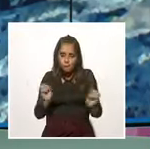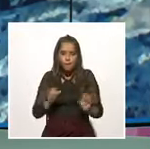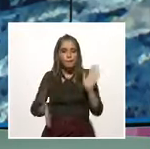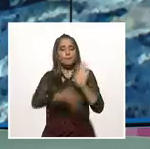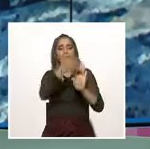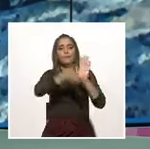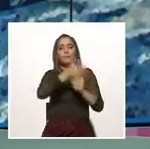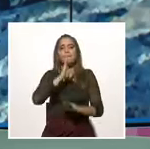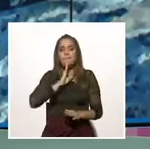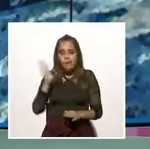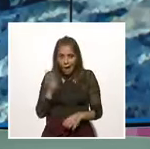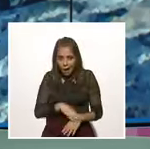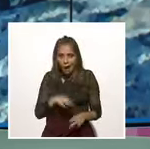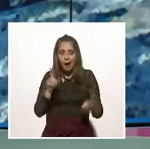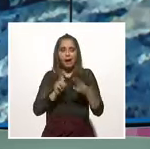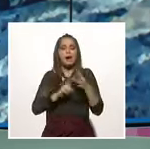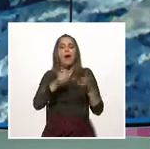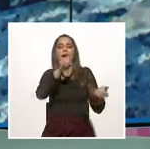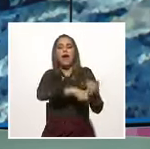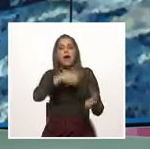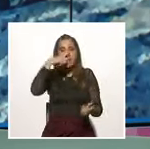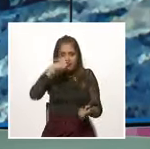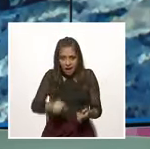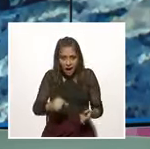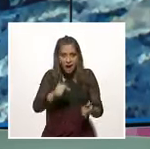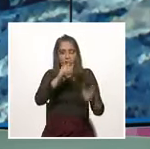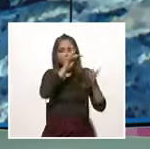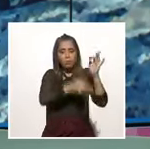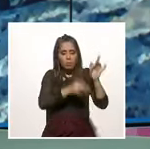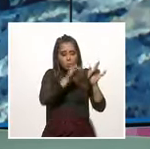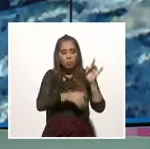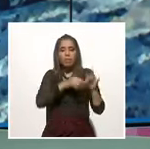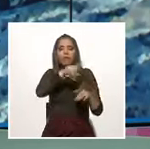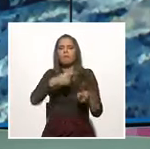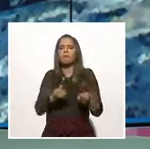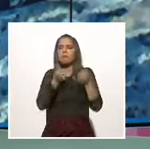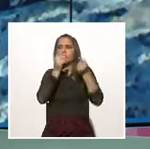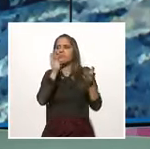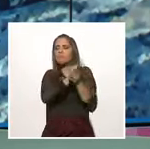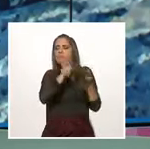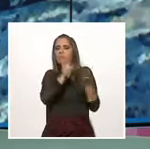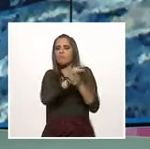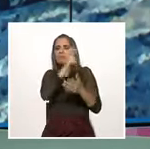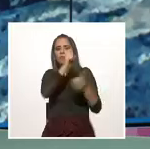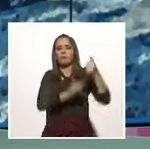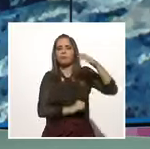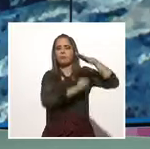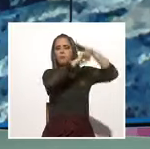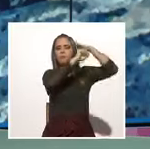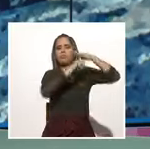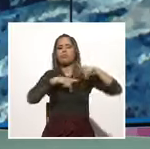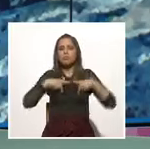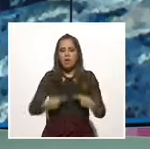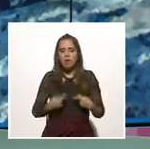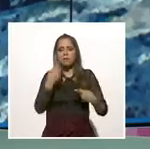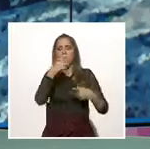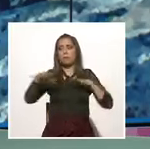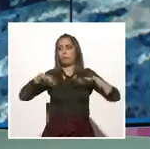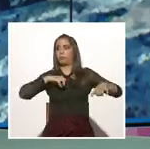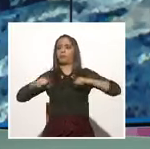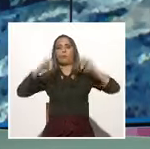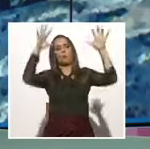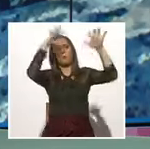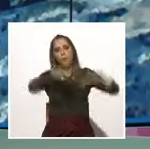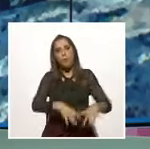construcción, fallas que se tenían y que no se atendieron. Por lo tanto, las estructuras estaban débiles y al momento del sismo se colapsaron. Y